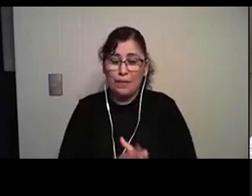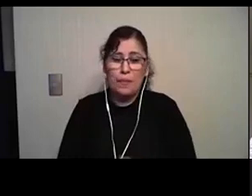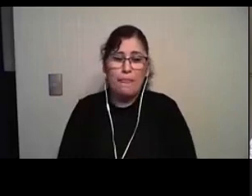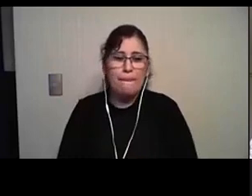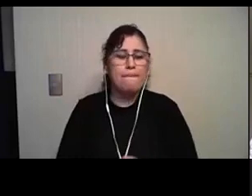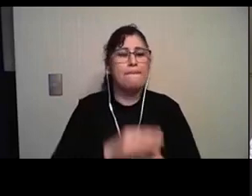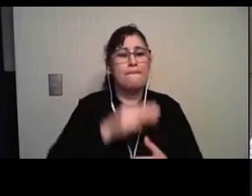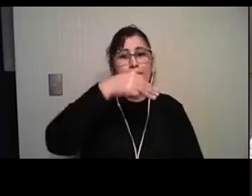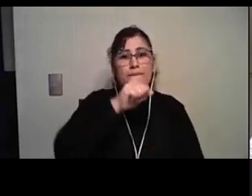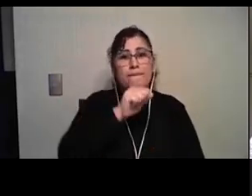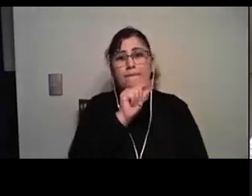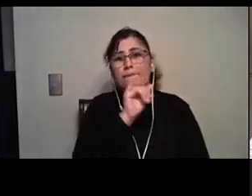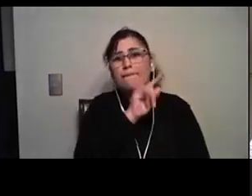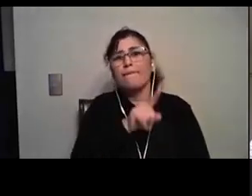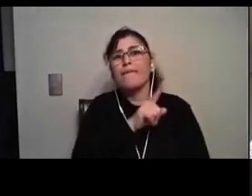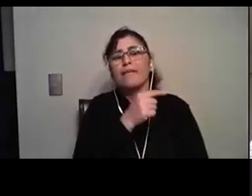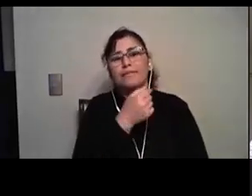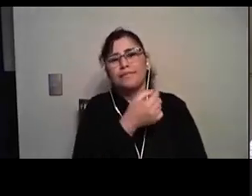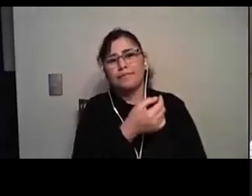profe, Sí, Matías, adelante.